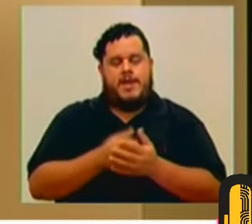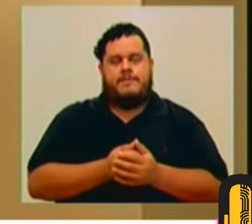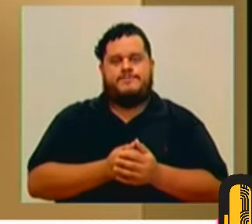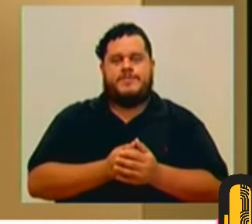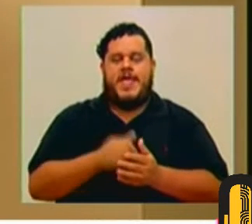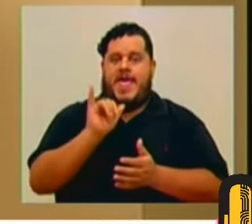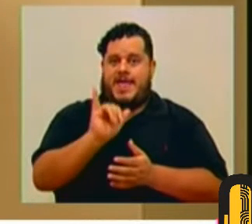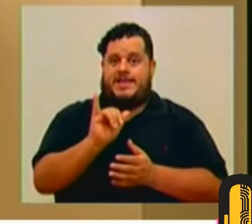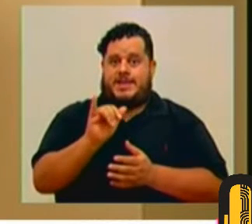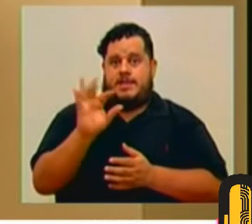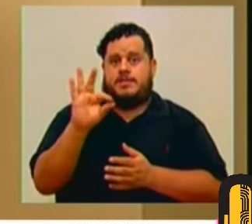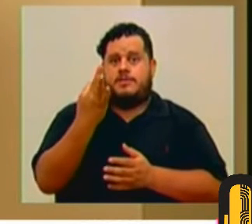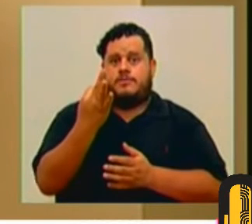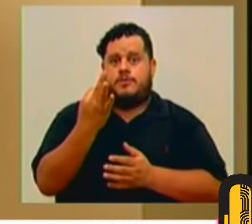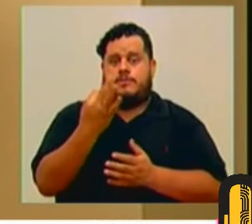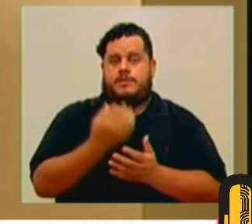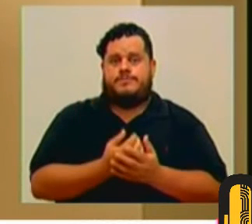esta forma,